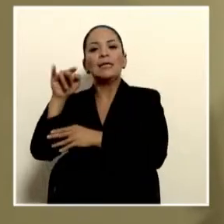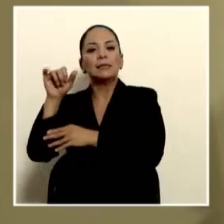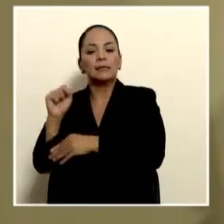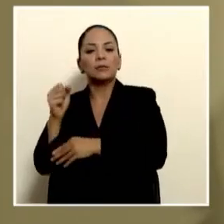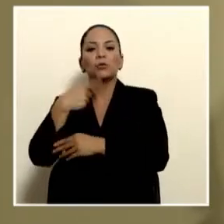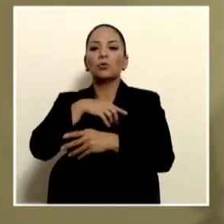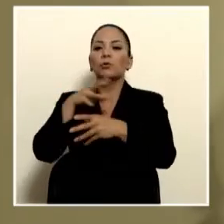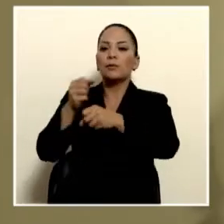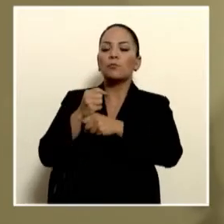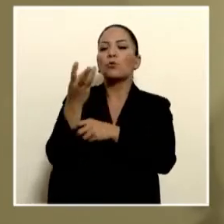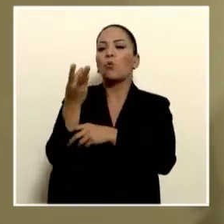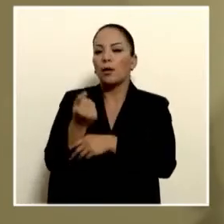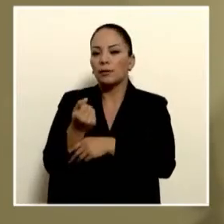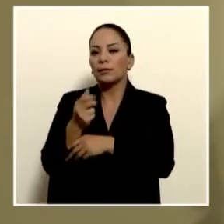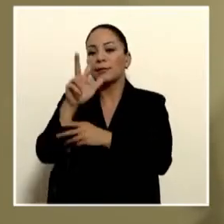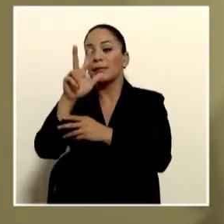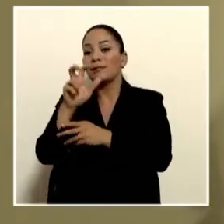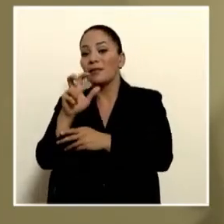recibimos